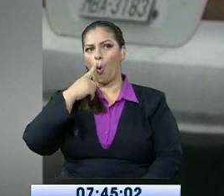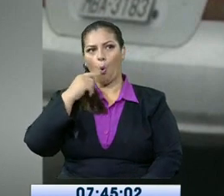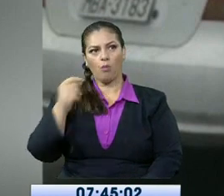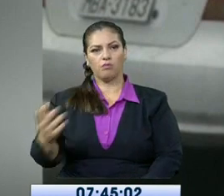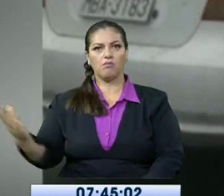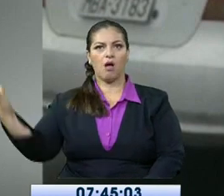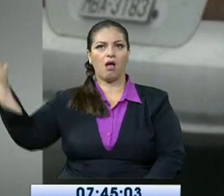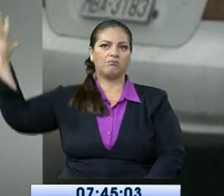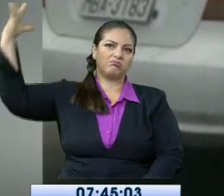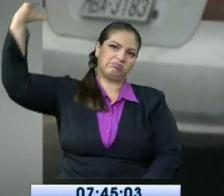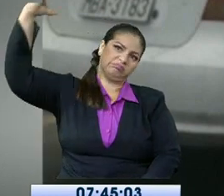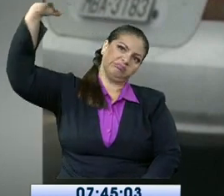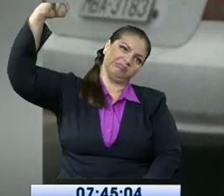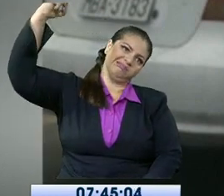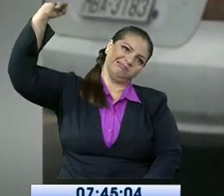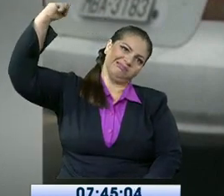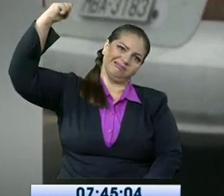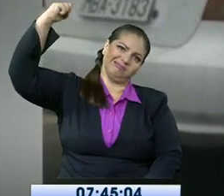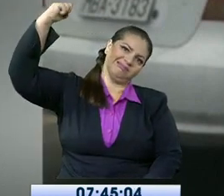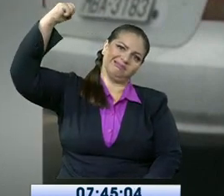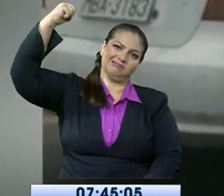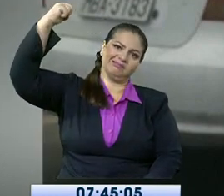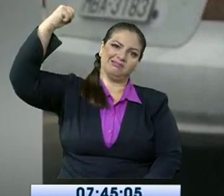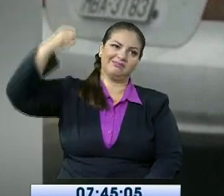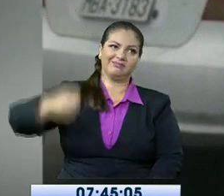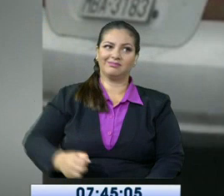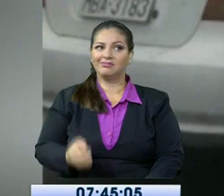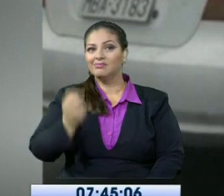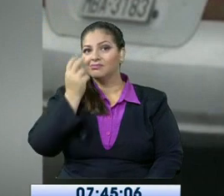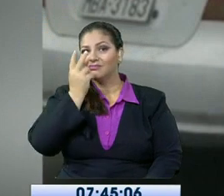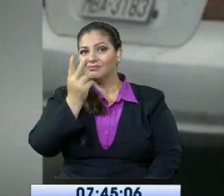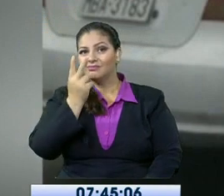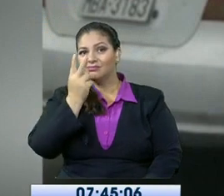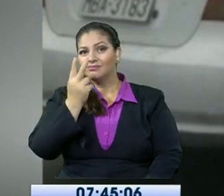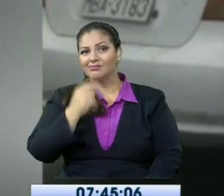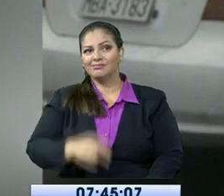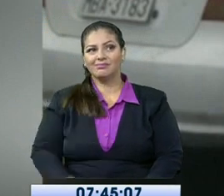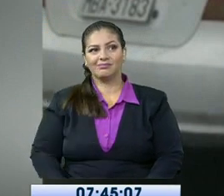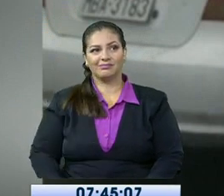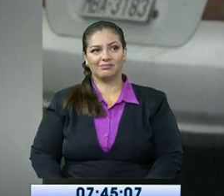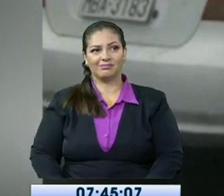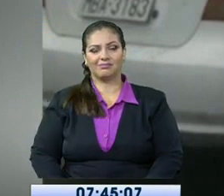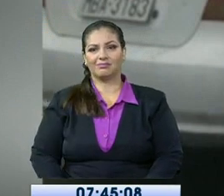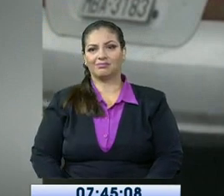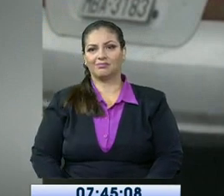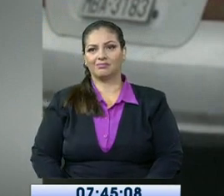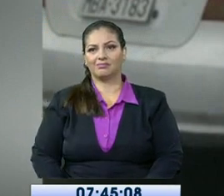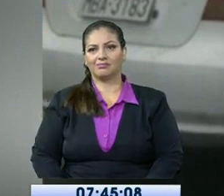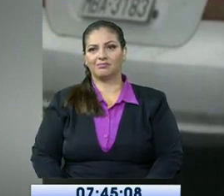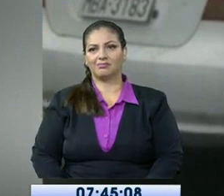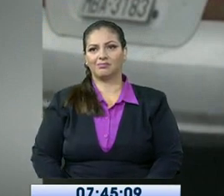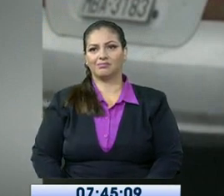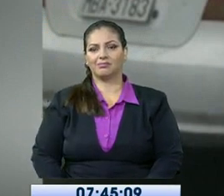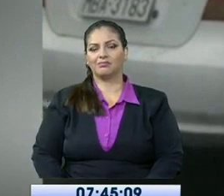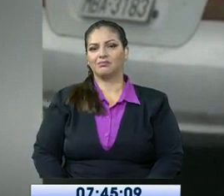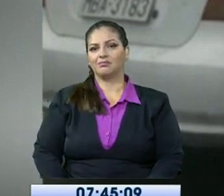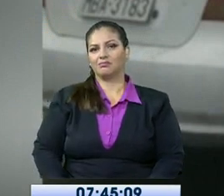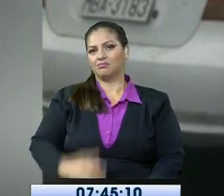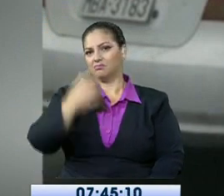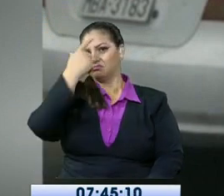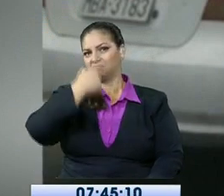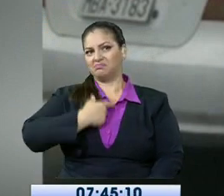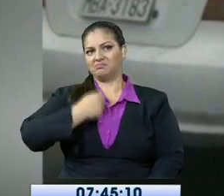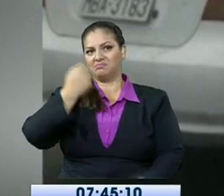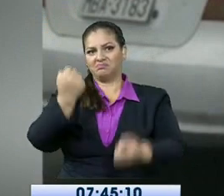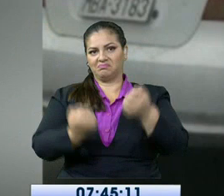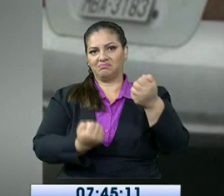va amarrado. Así, ¿ah? No importa si tiene alguna emergencia, sí. Claro. Ah, bueno, pero es el acompañante, es el acompañante. Pero de todas maneras. Pero en el otro lado mira,